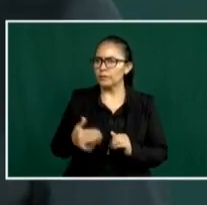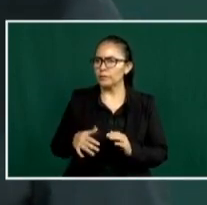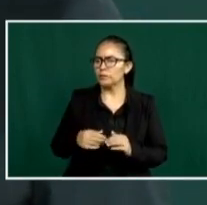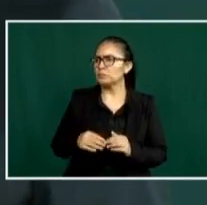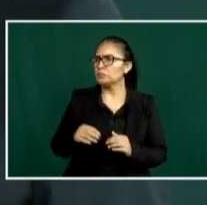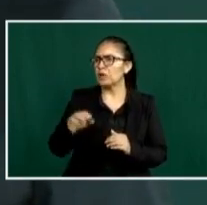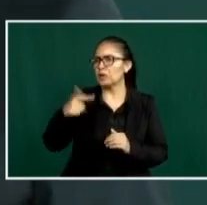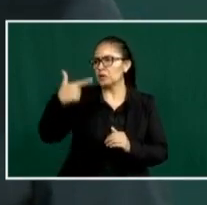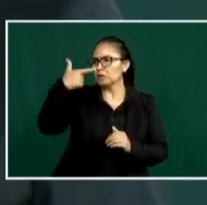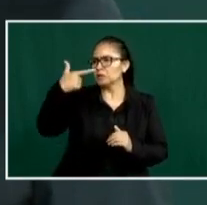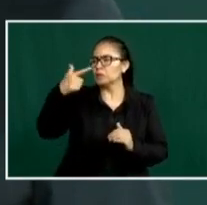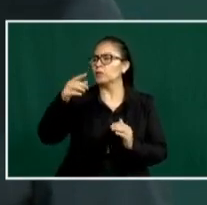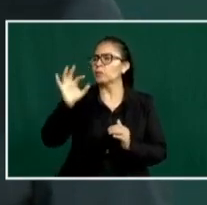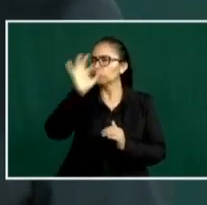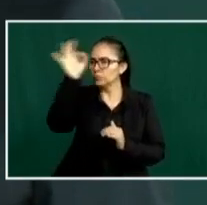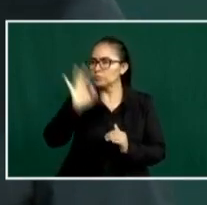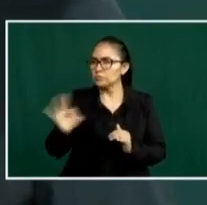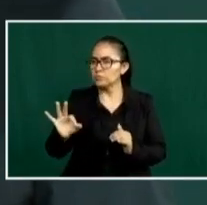7%.